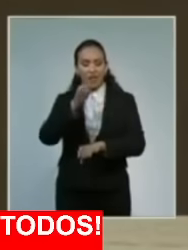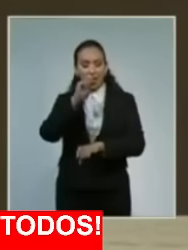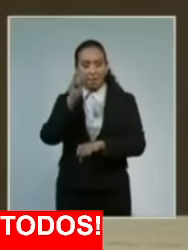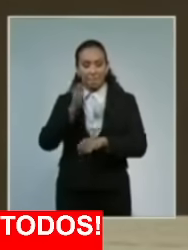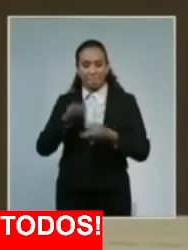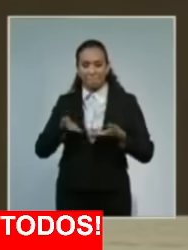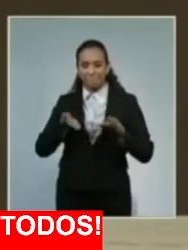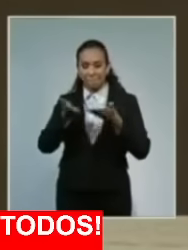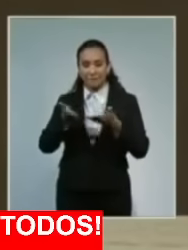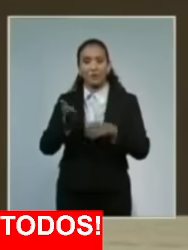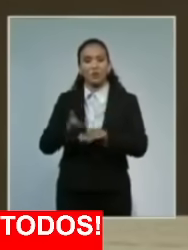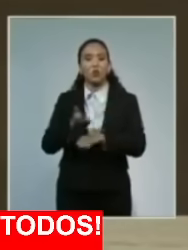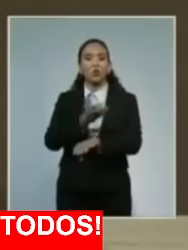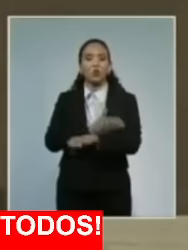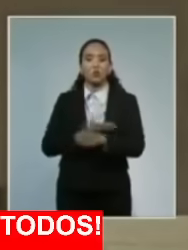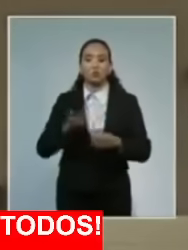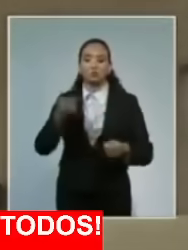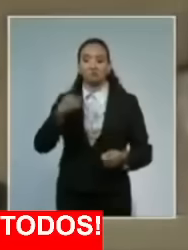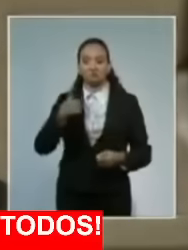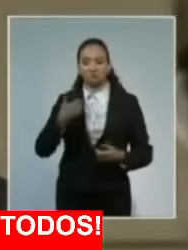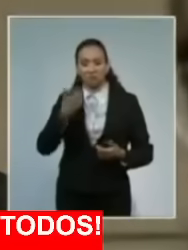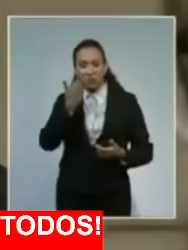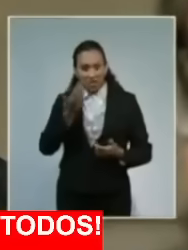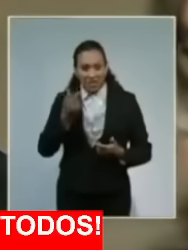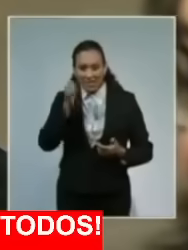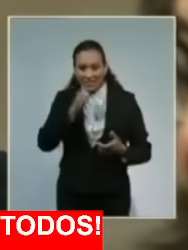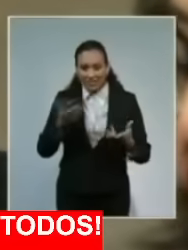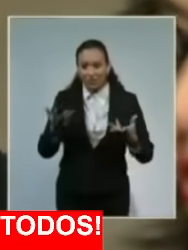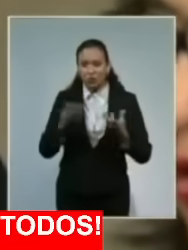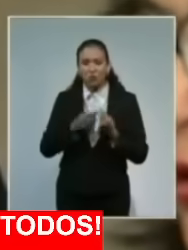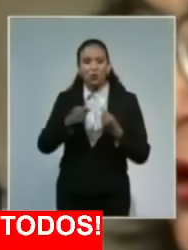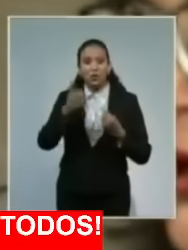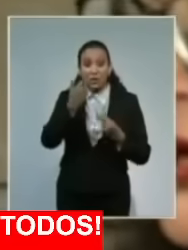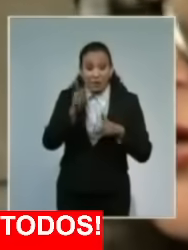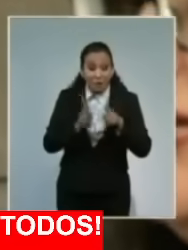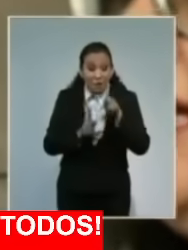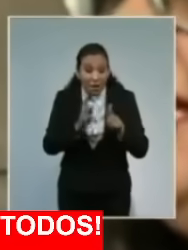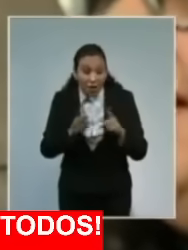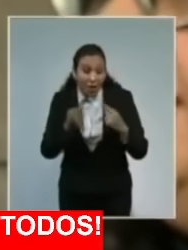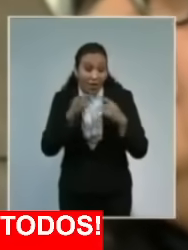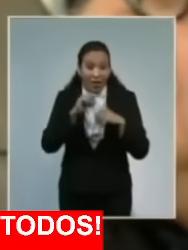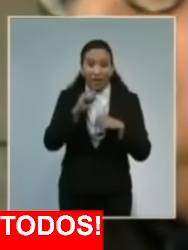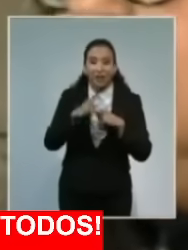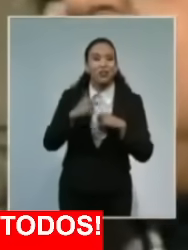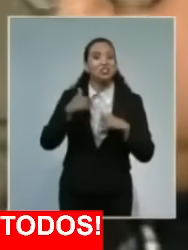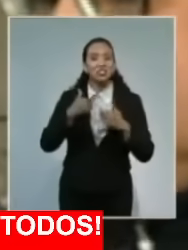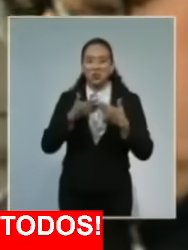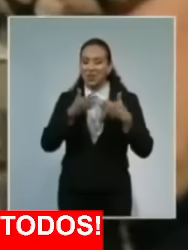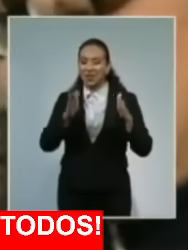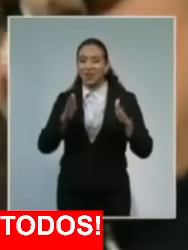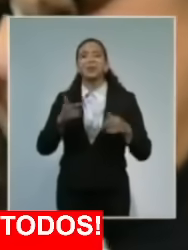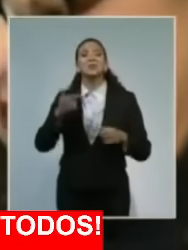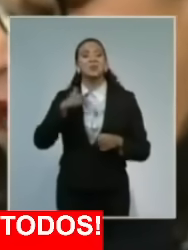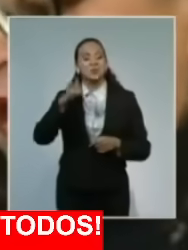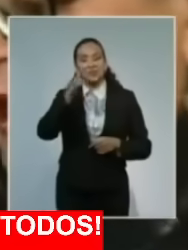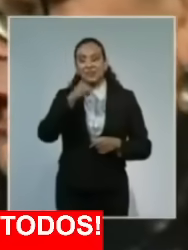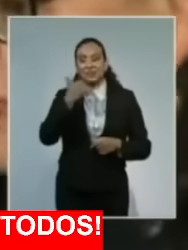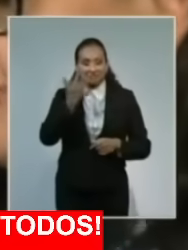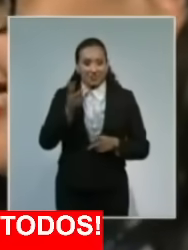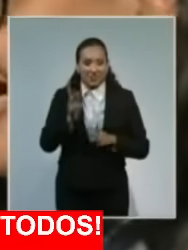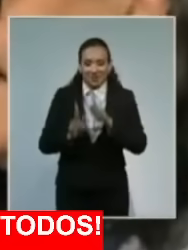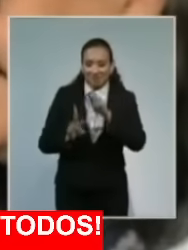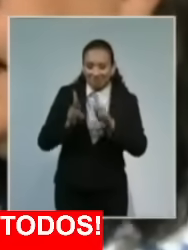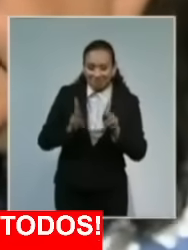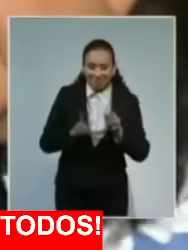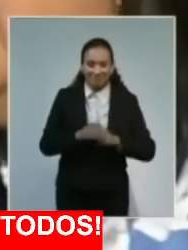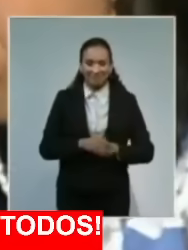un Leal compañerismo siempre estaré abierto al diálogo y en él les aseguro